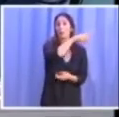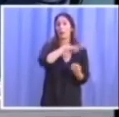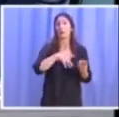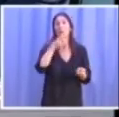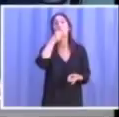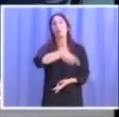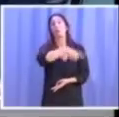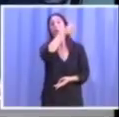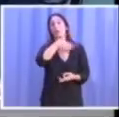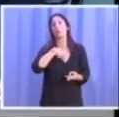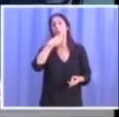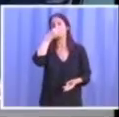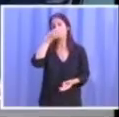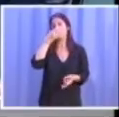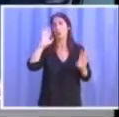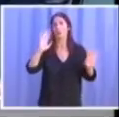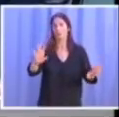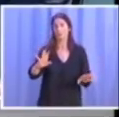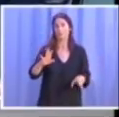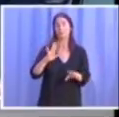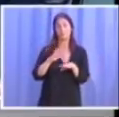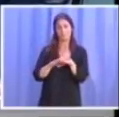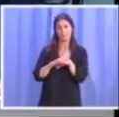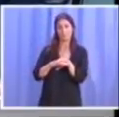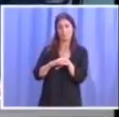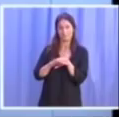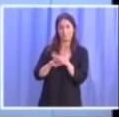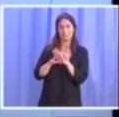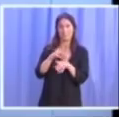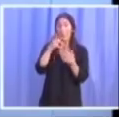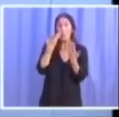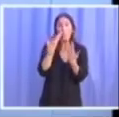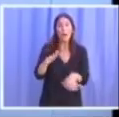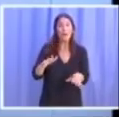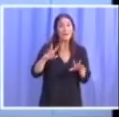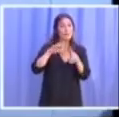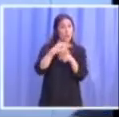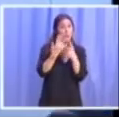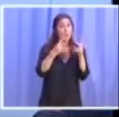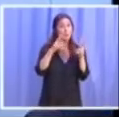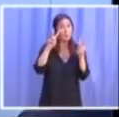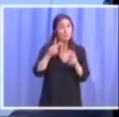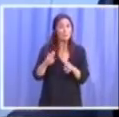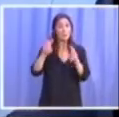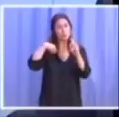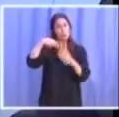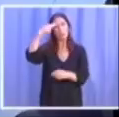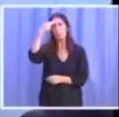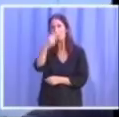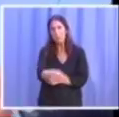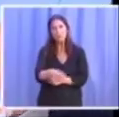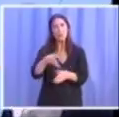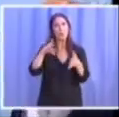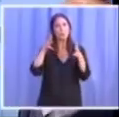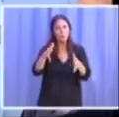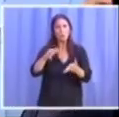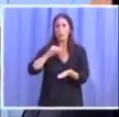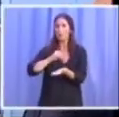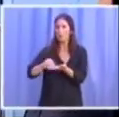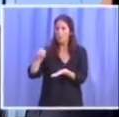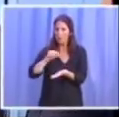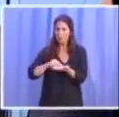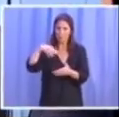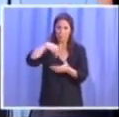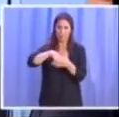los de y los del PSOE. Varios tiene usted todavía en danza. En cualquiera de los casos, repito, respeto al Consejo de Redacción